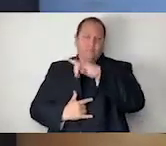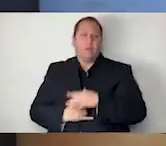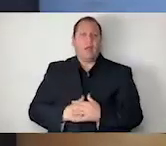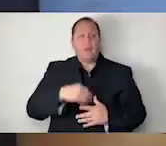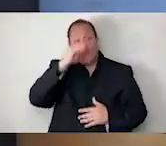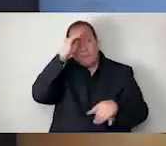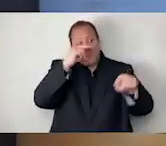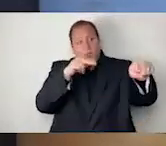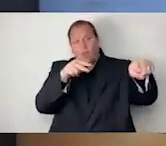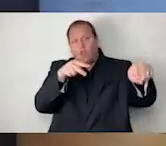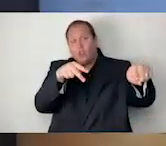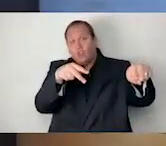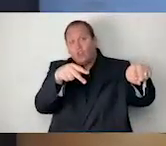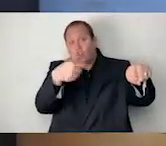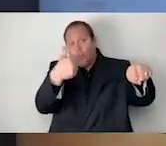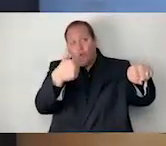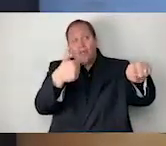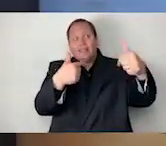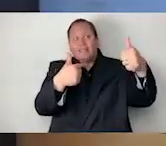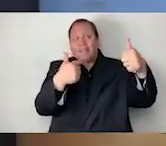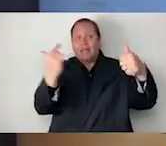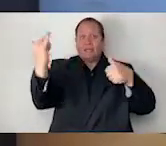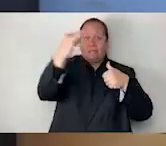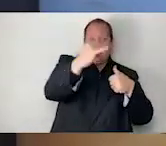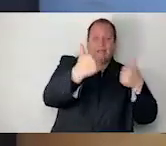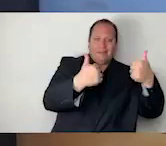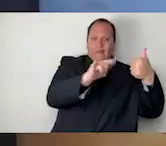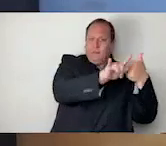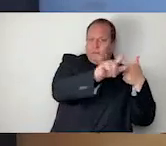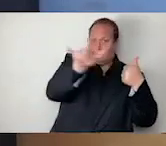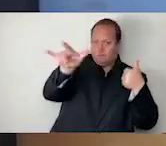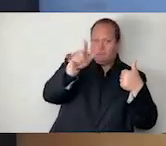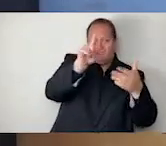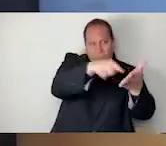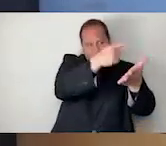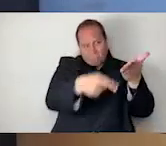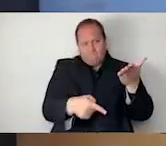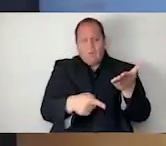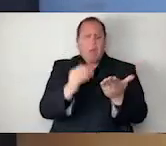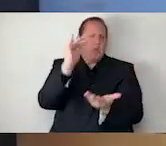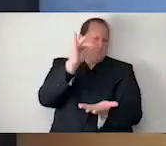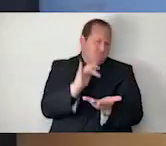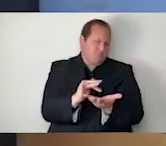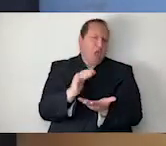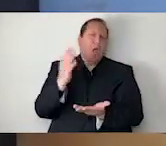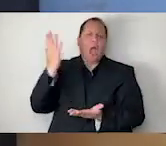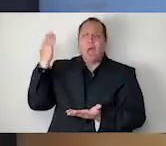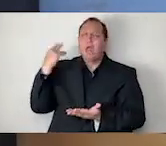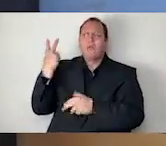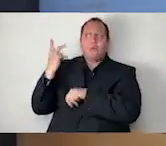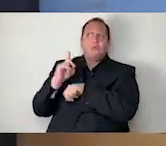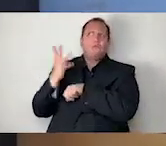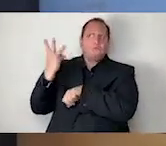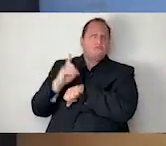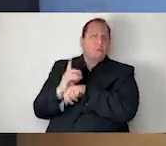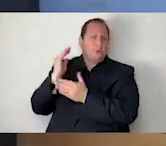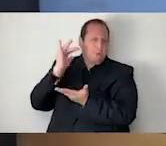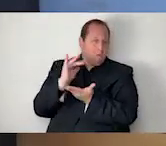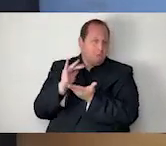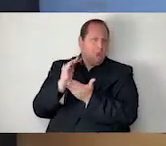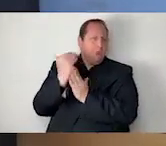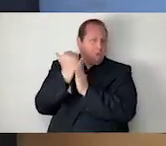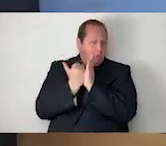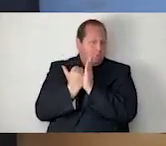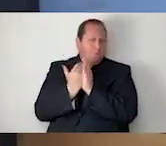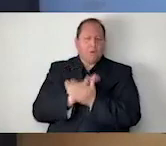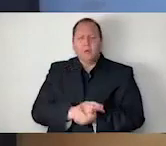12 en mexicalli 6 de entrada 6 de salida y se cancelaron menos vuelos que en los últimos 23